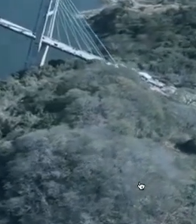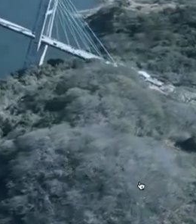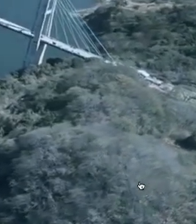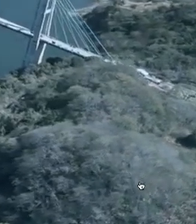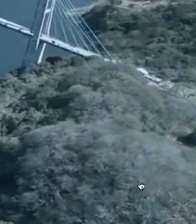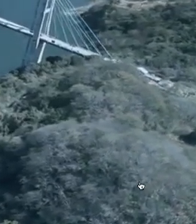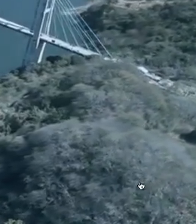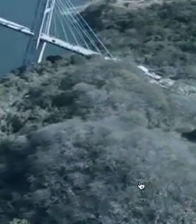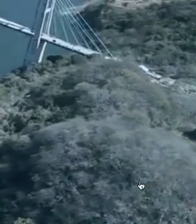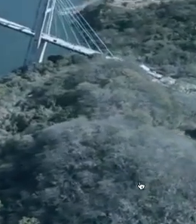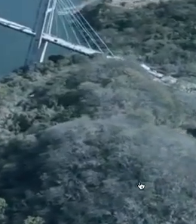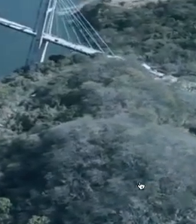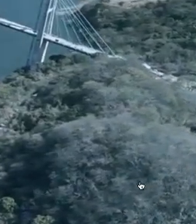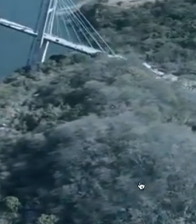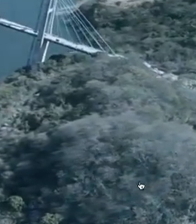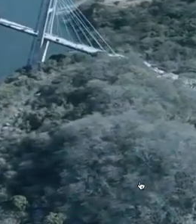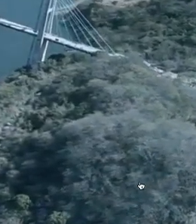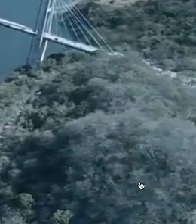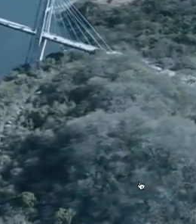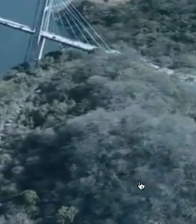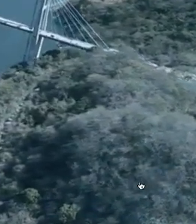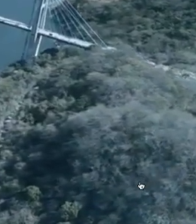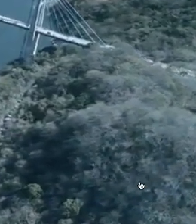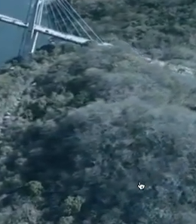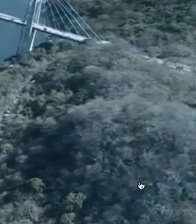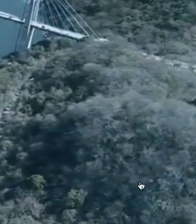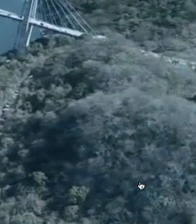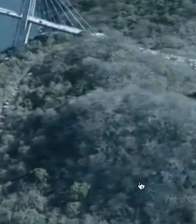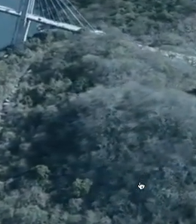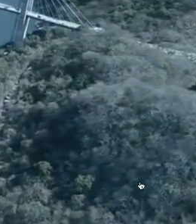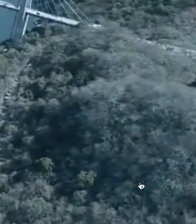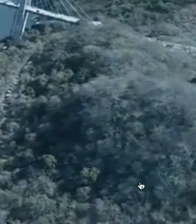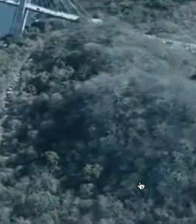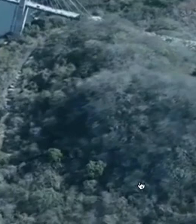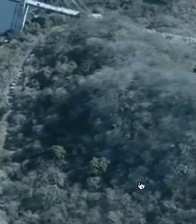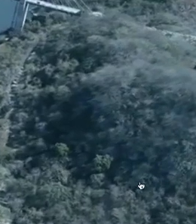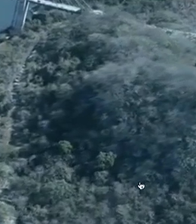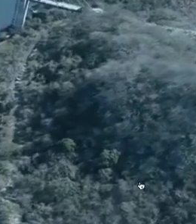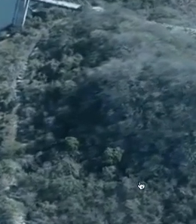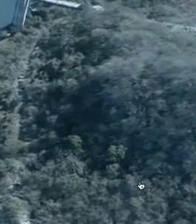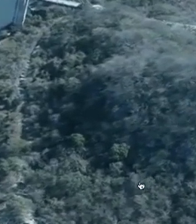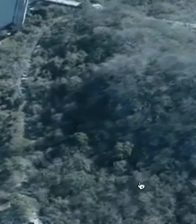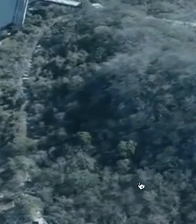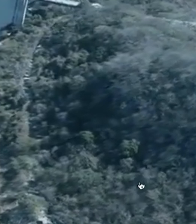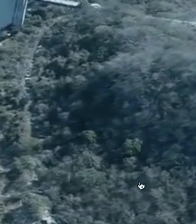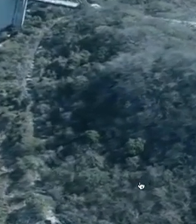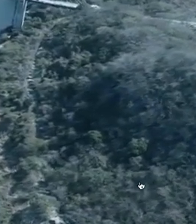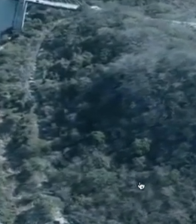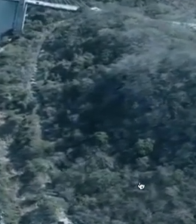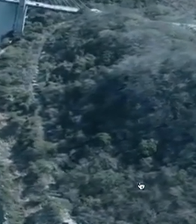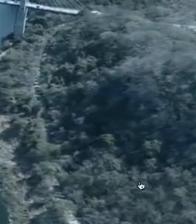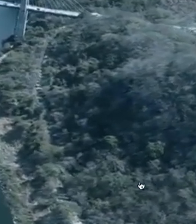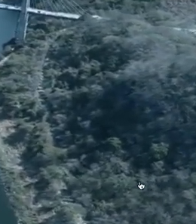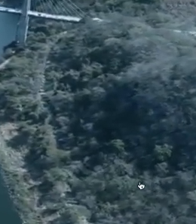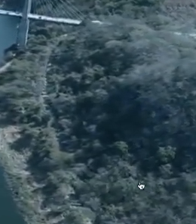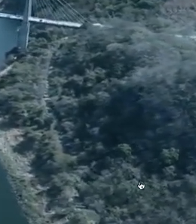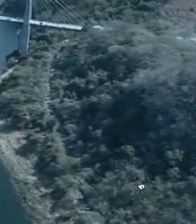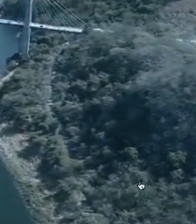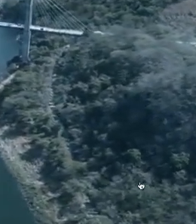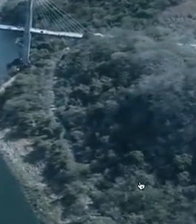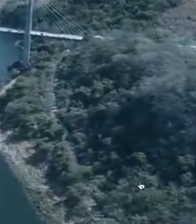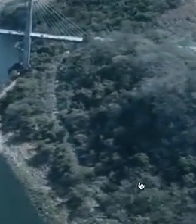300 M es el puente es el